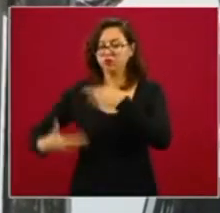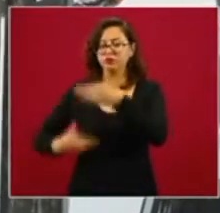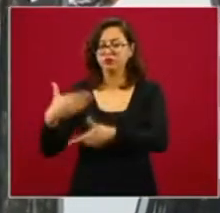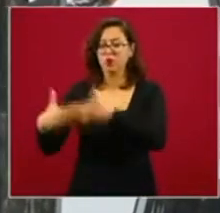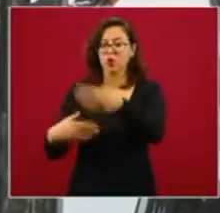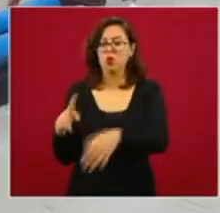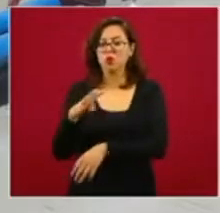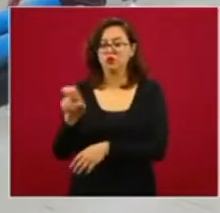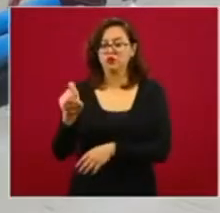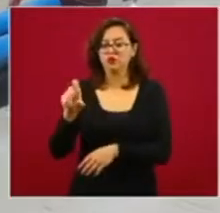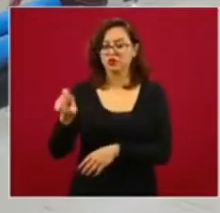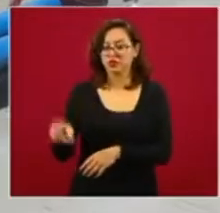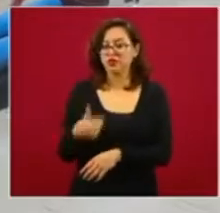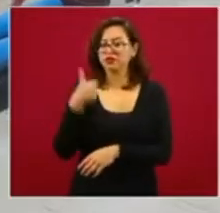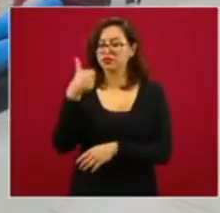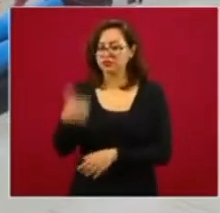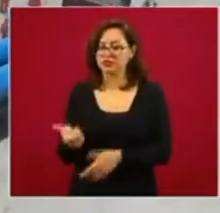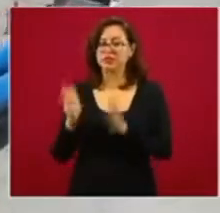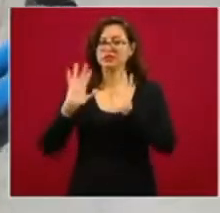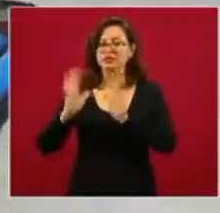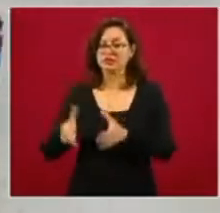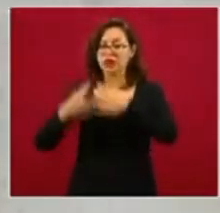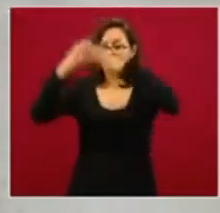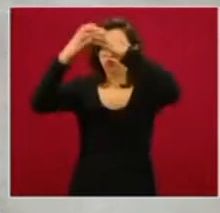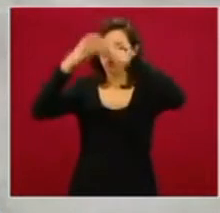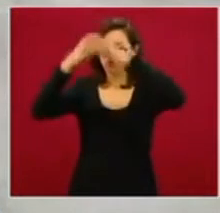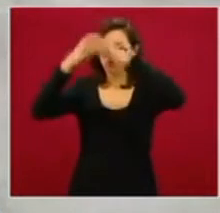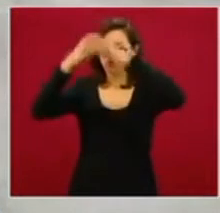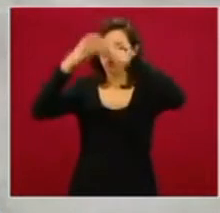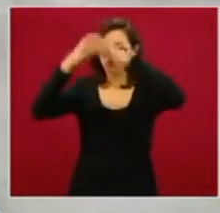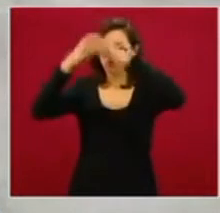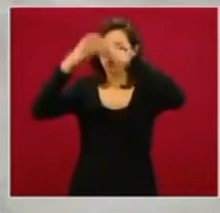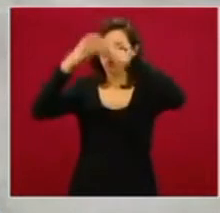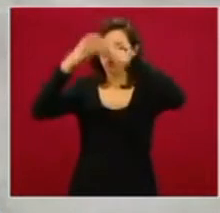de 436 inclusiones de 1.850.